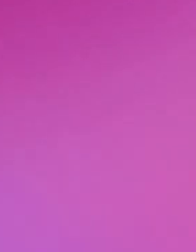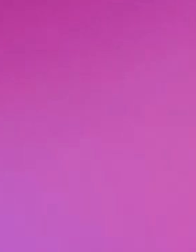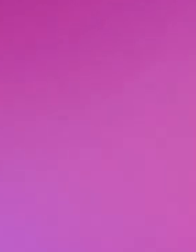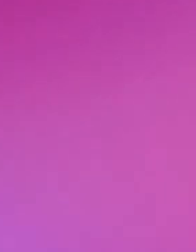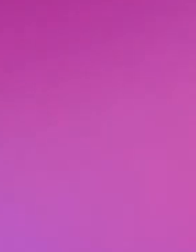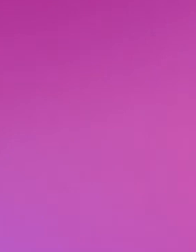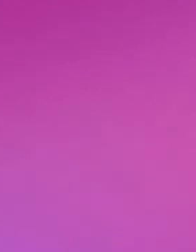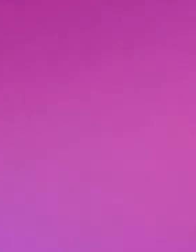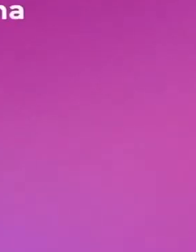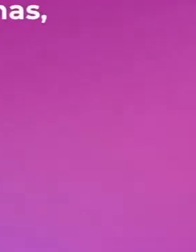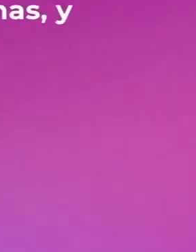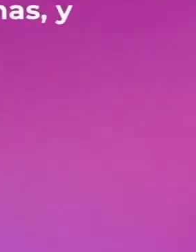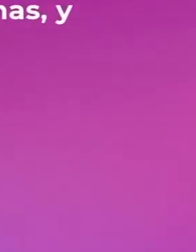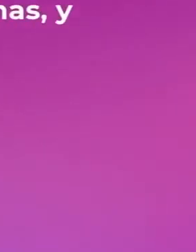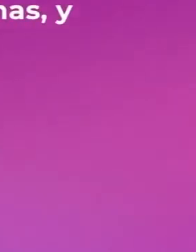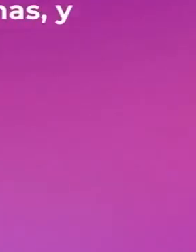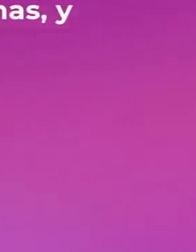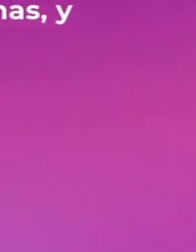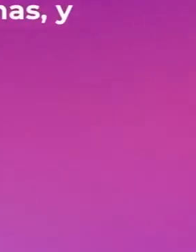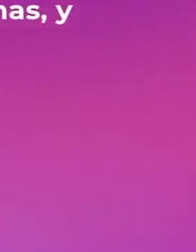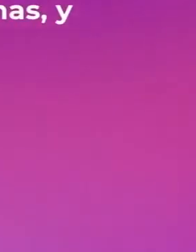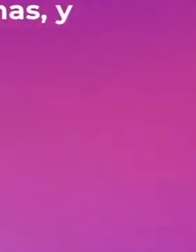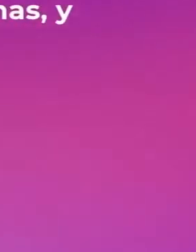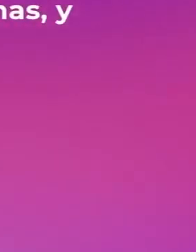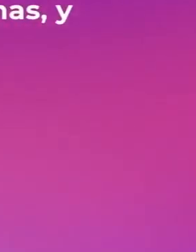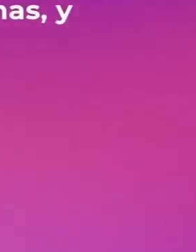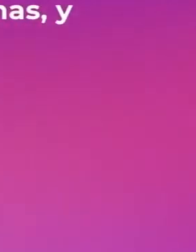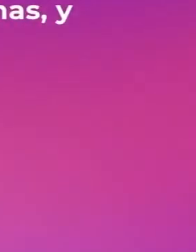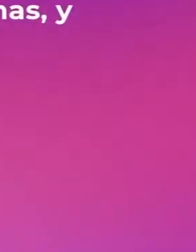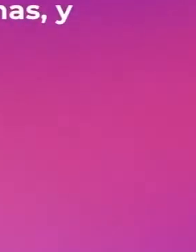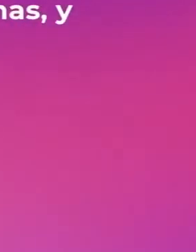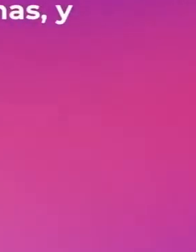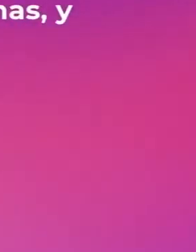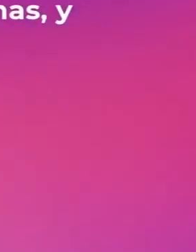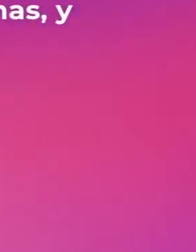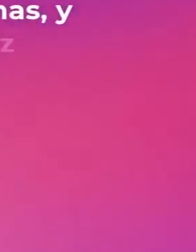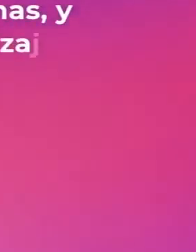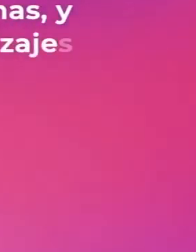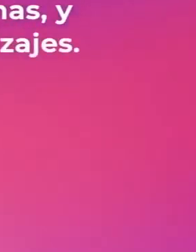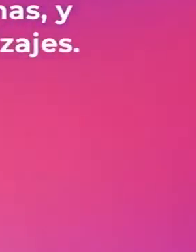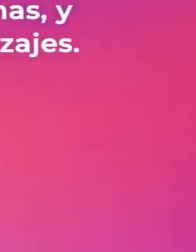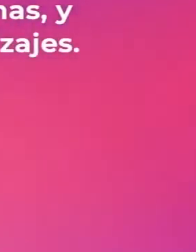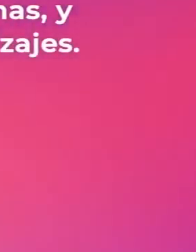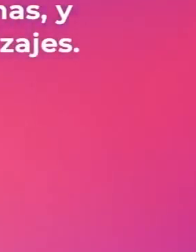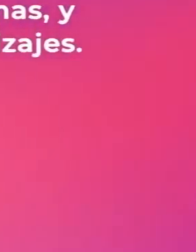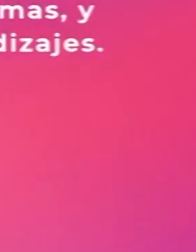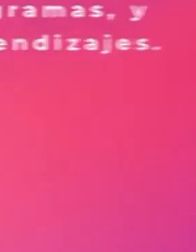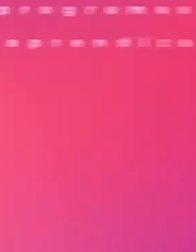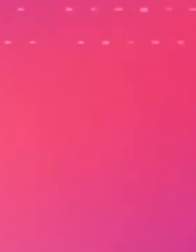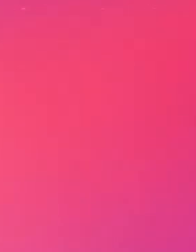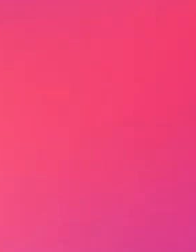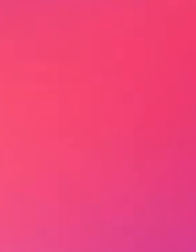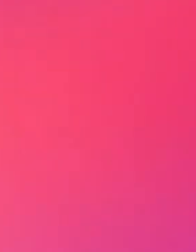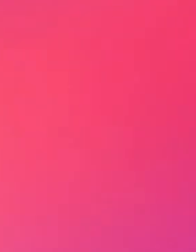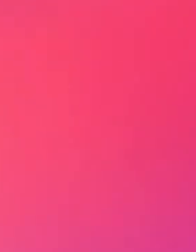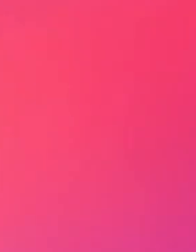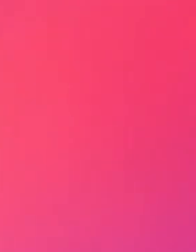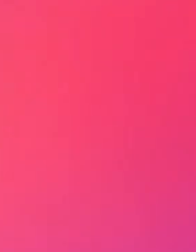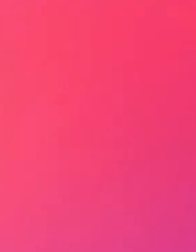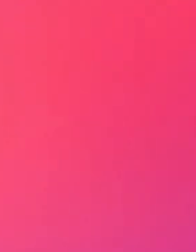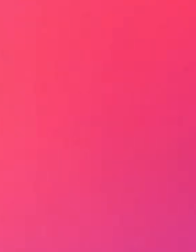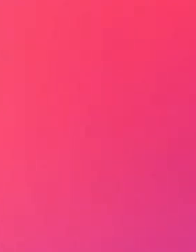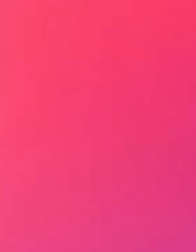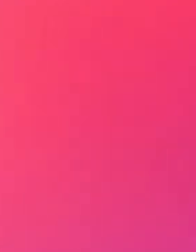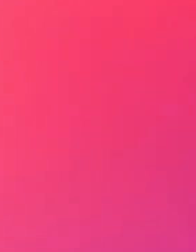aprendeencasa.cep.gov.mx, en donde podrás ver nuevamente los videos de los programas y además encontrarás actividades para fortalecer tus